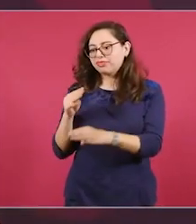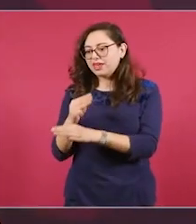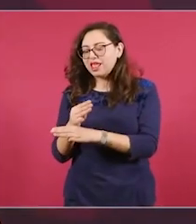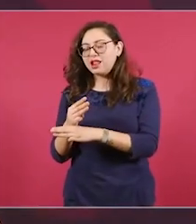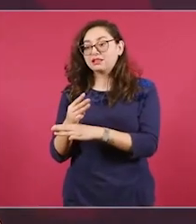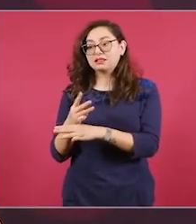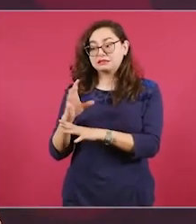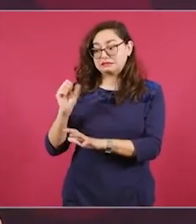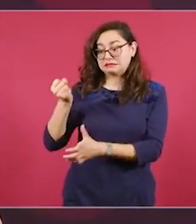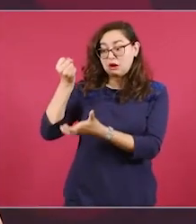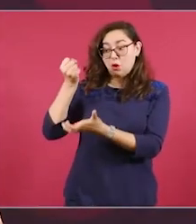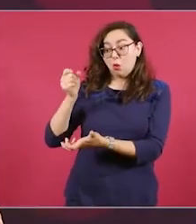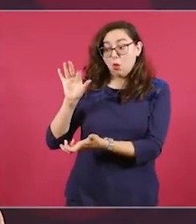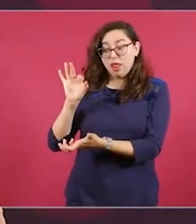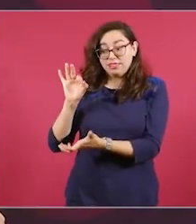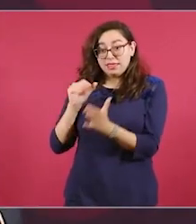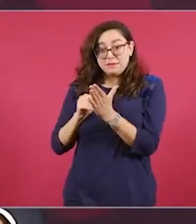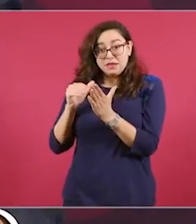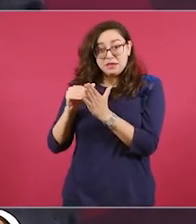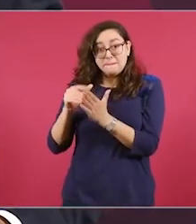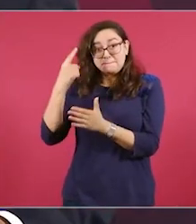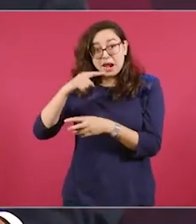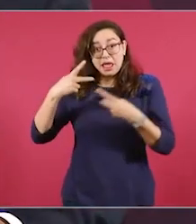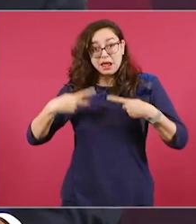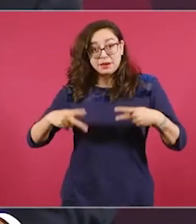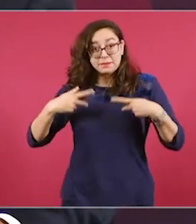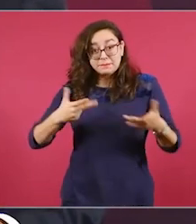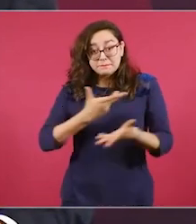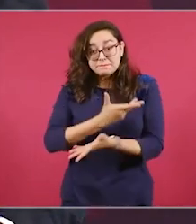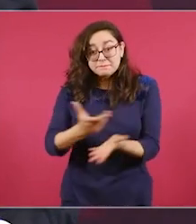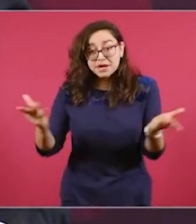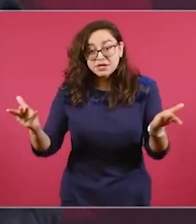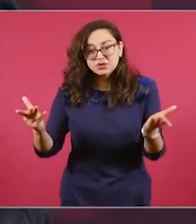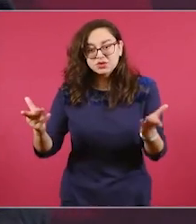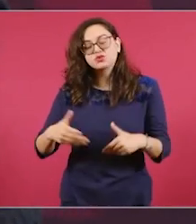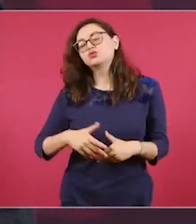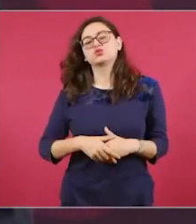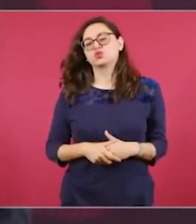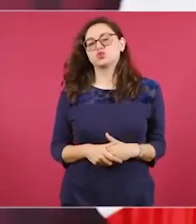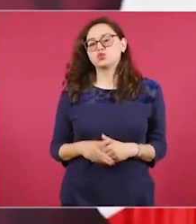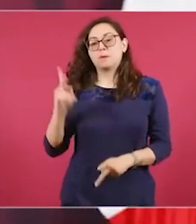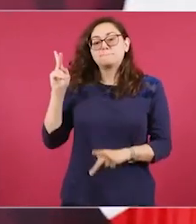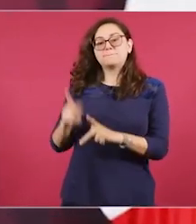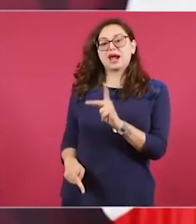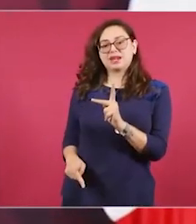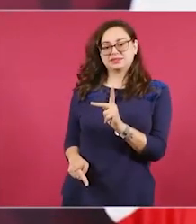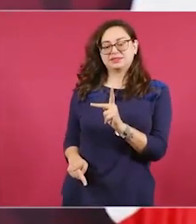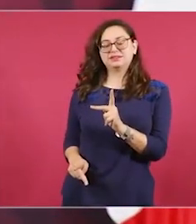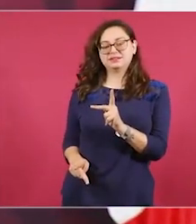directa a la gente, a los trabajadores.